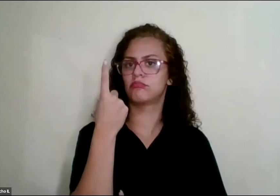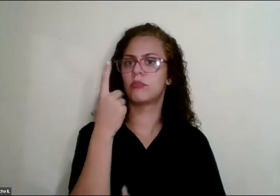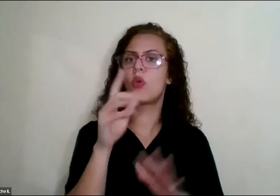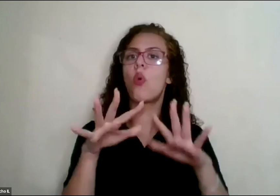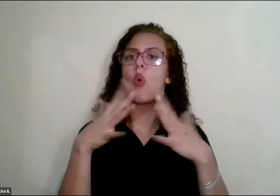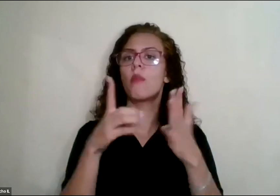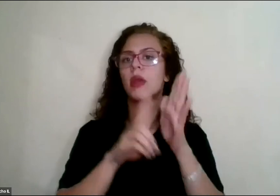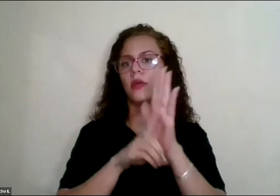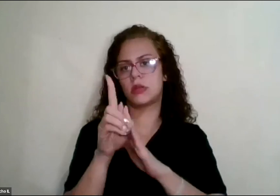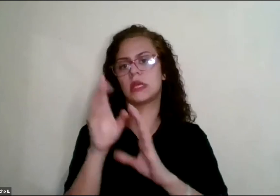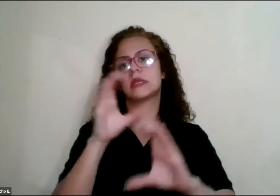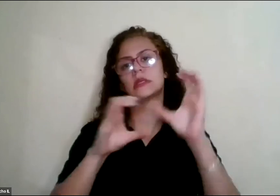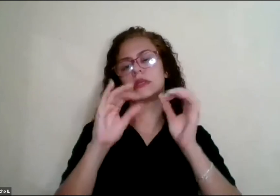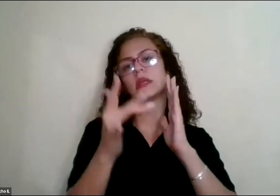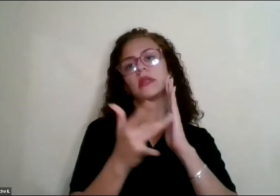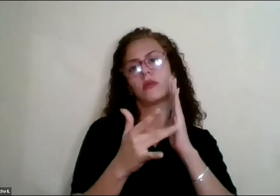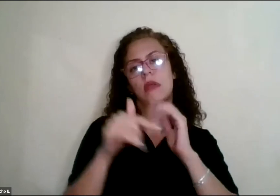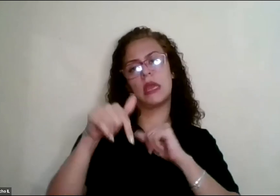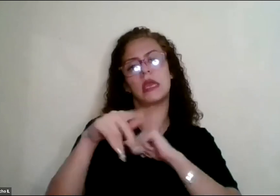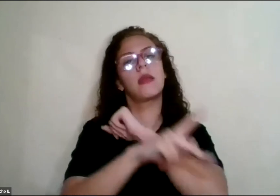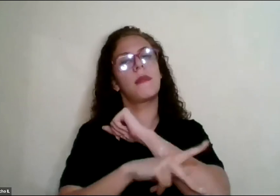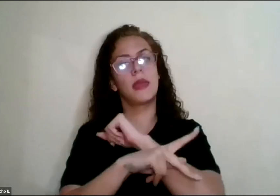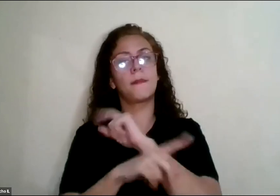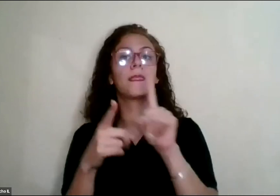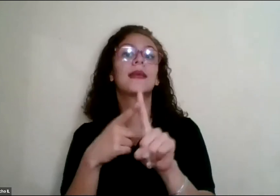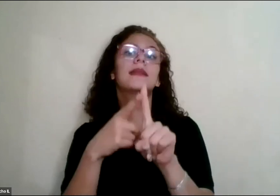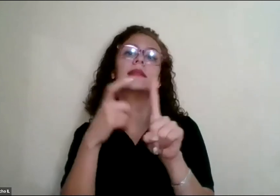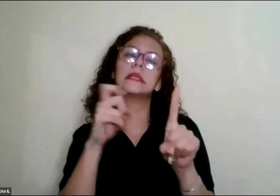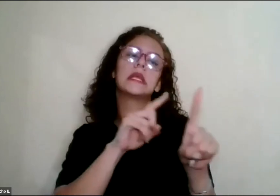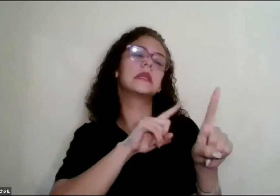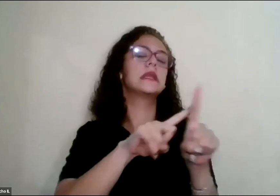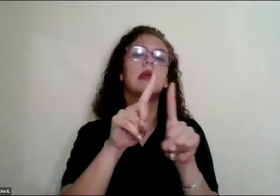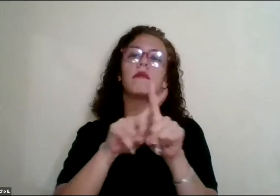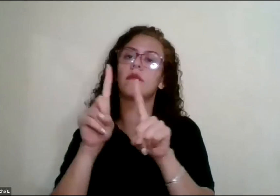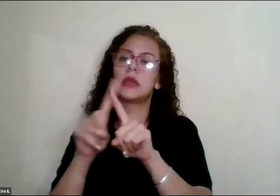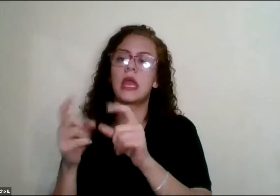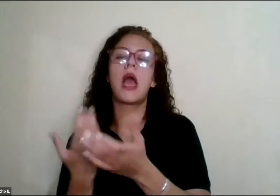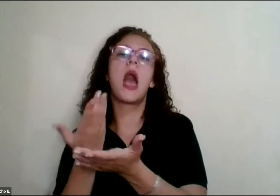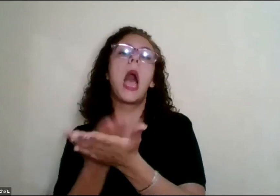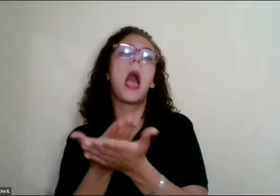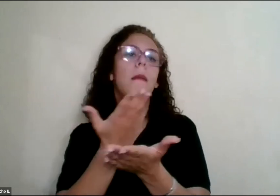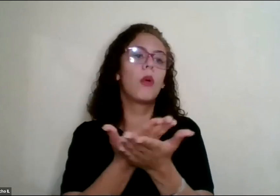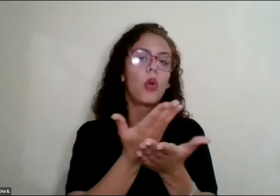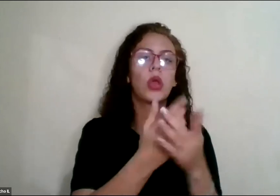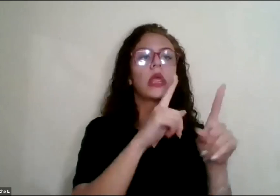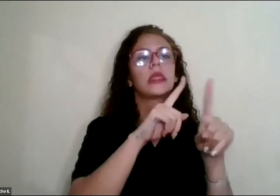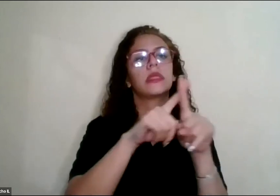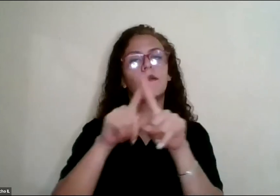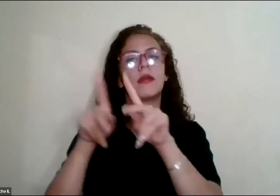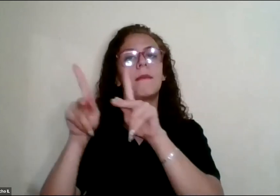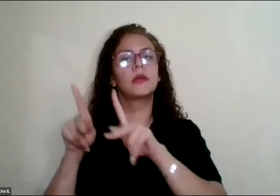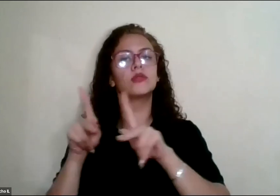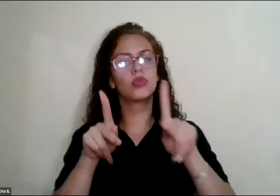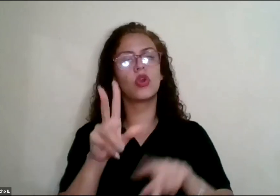se desarrolla la ciencia y la tecnología en nuestro país desde los diferentes aportes de las diferentes personas y